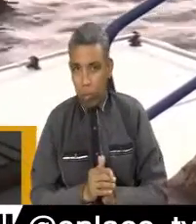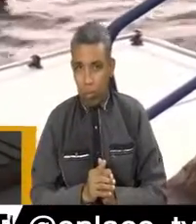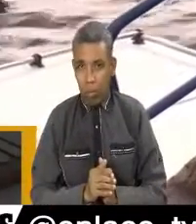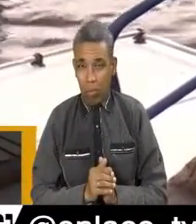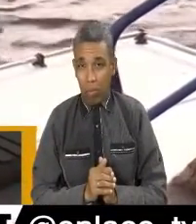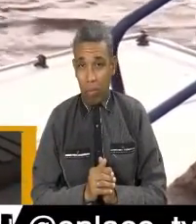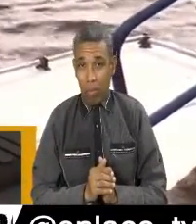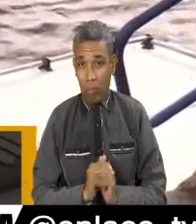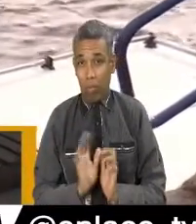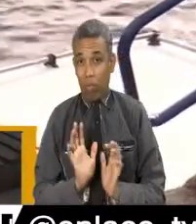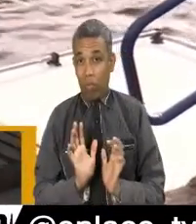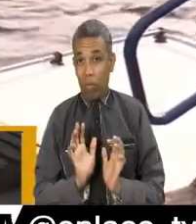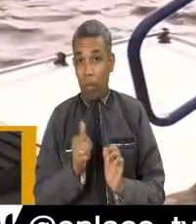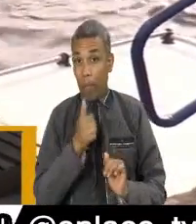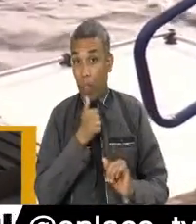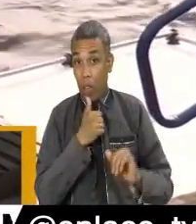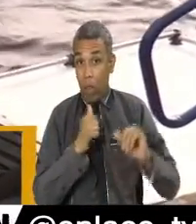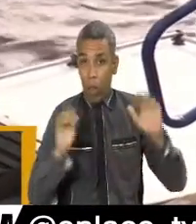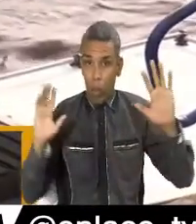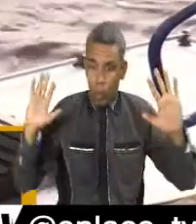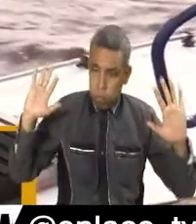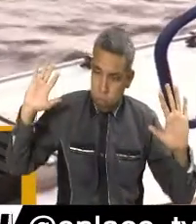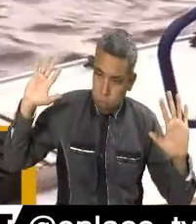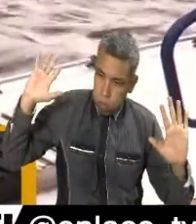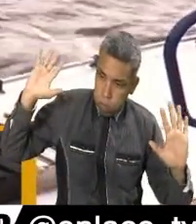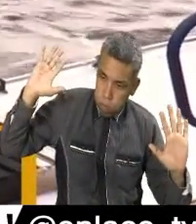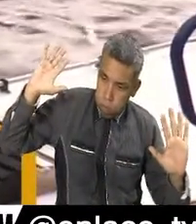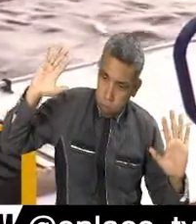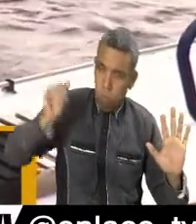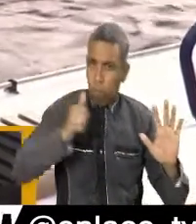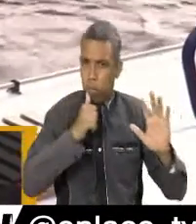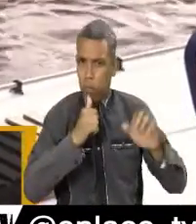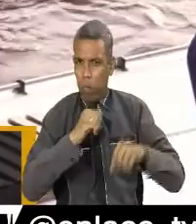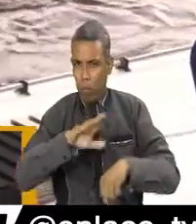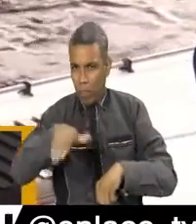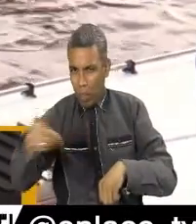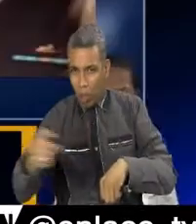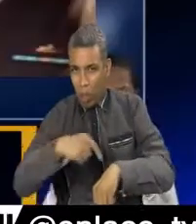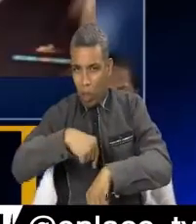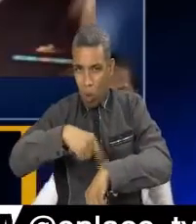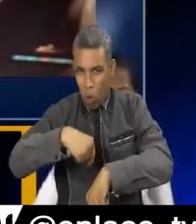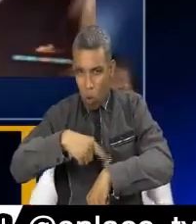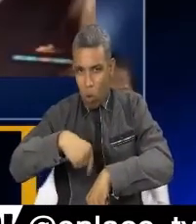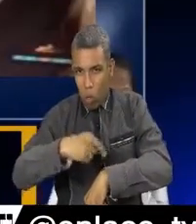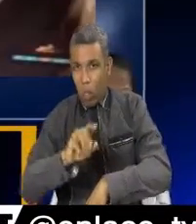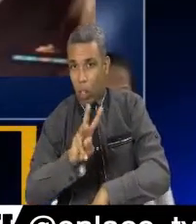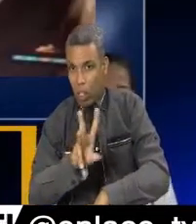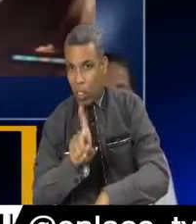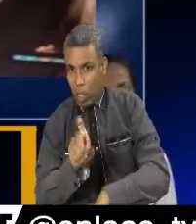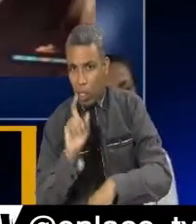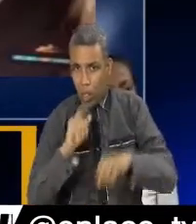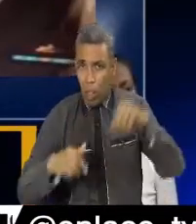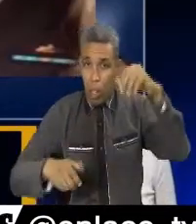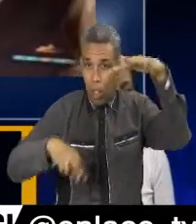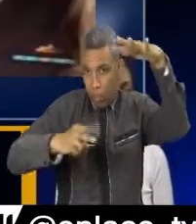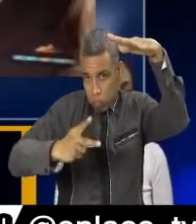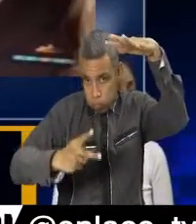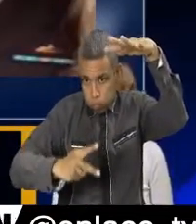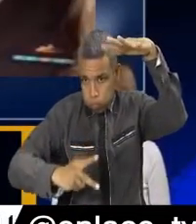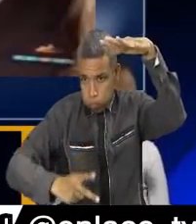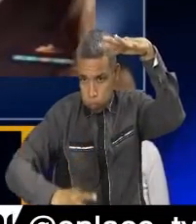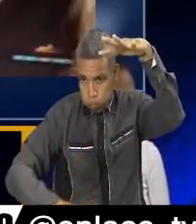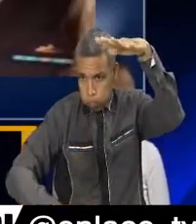él boya. Entonces, esta mañana me comuniqué muy temprano con la hermana de